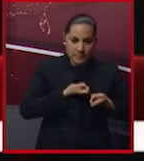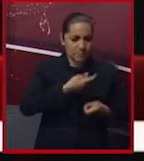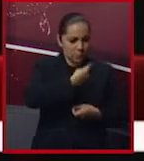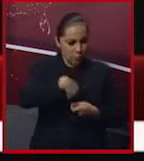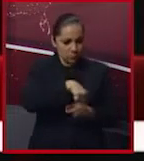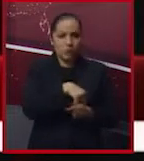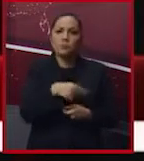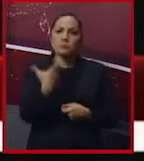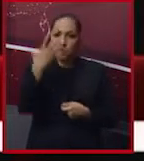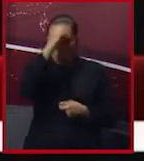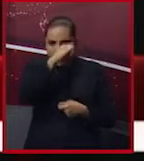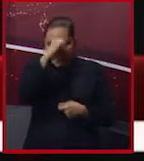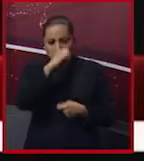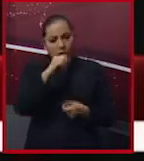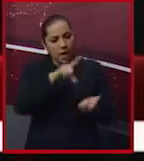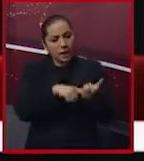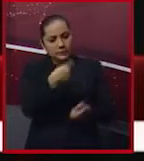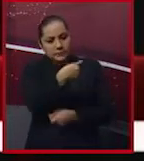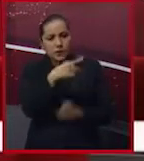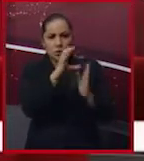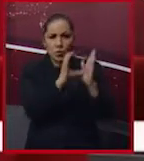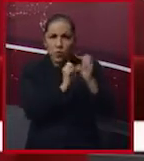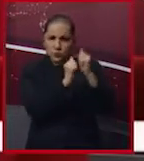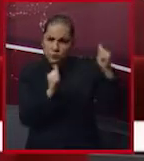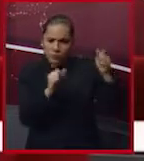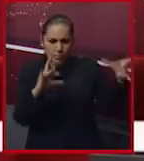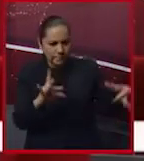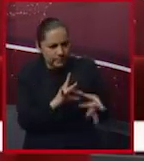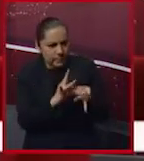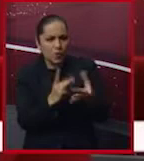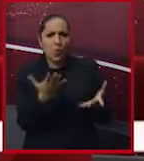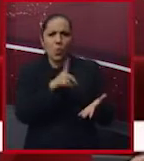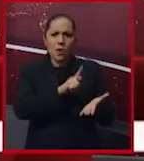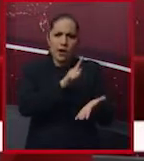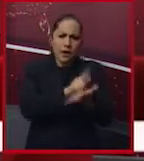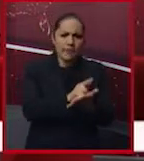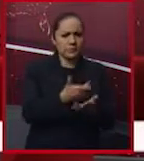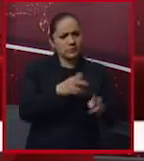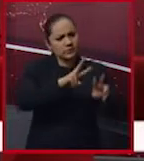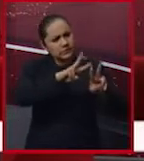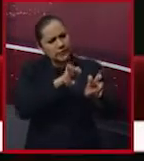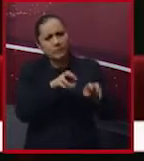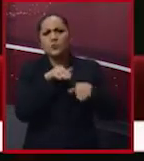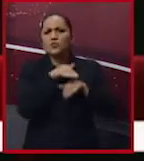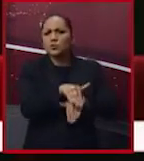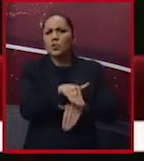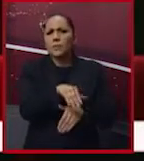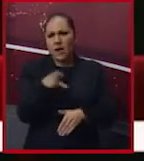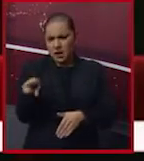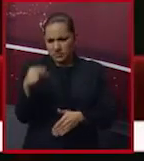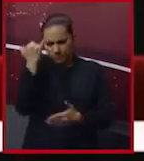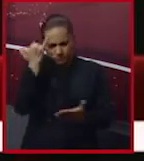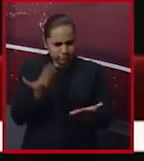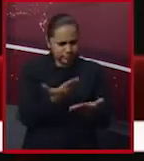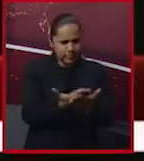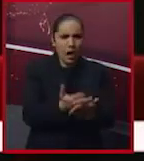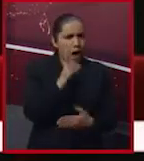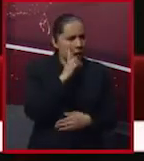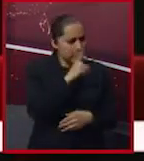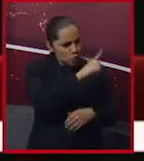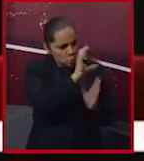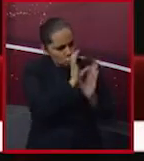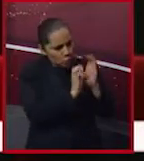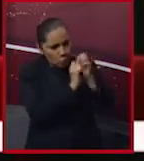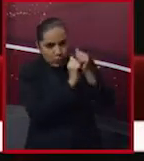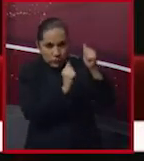legal, jurídico exclusivamente, de la viabilidad, de la procedencia, de la constitucionalidad y